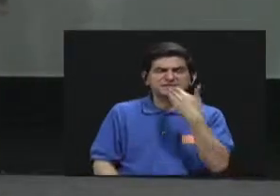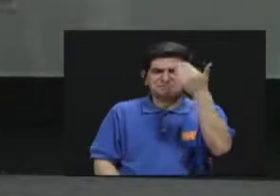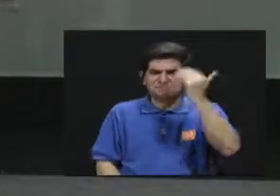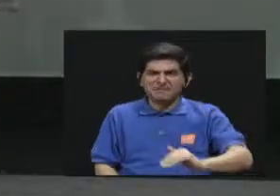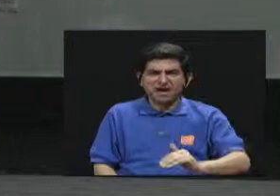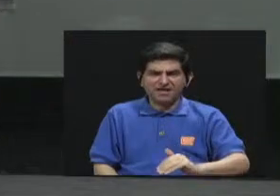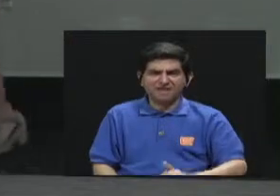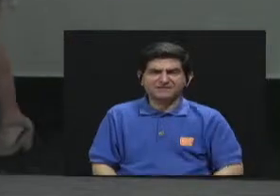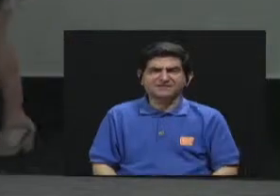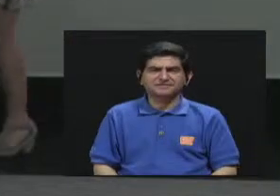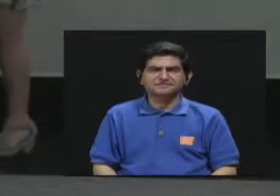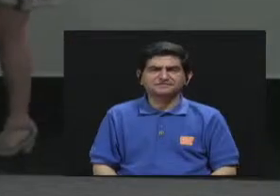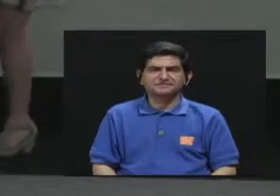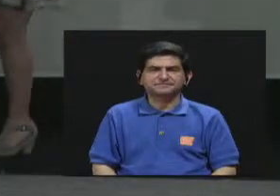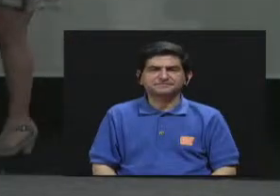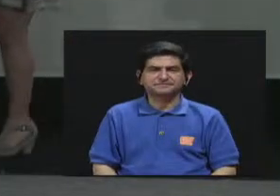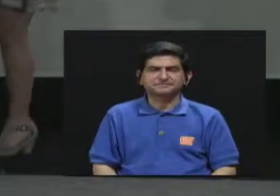uh-huh. Es